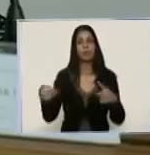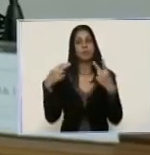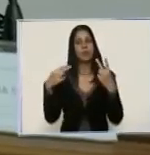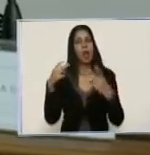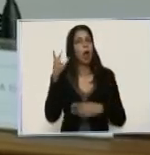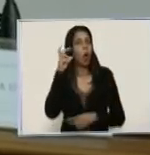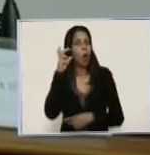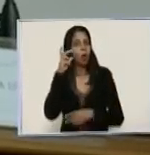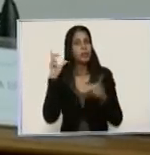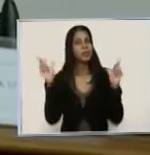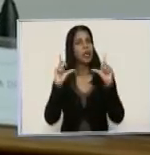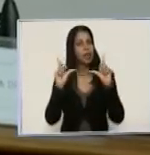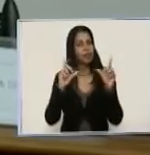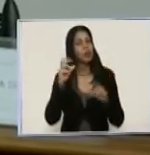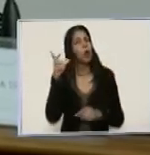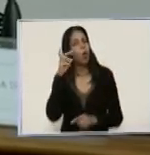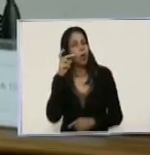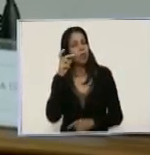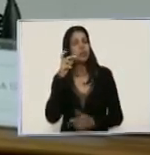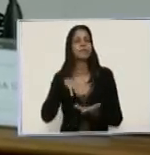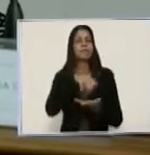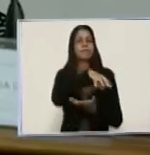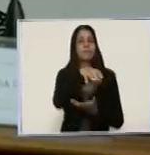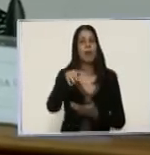viendo en todos los rincones del país.